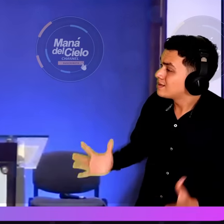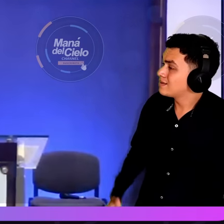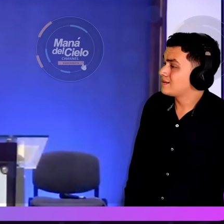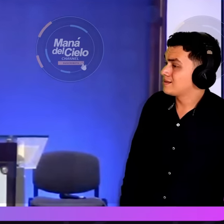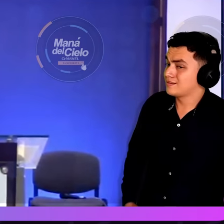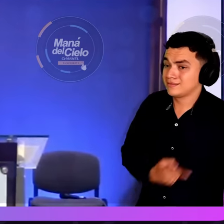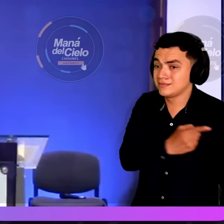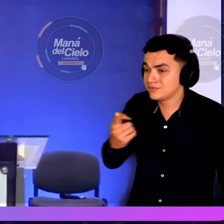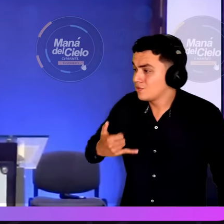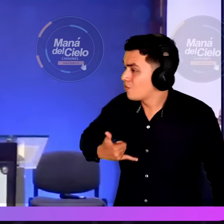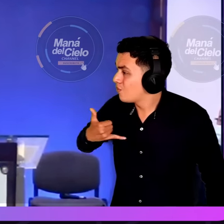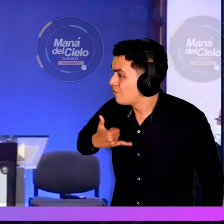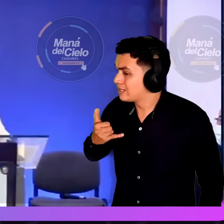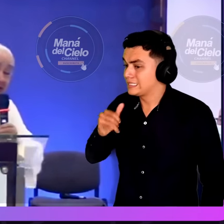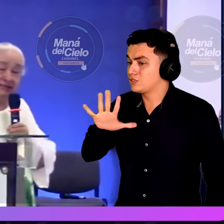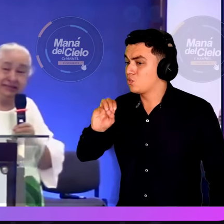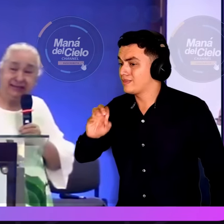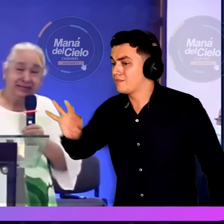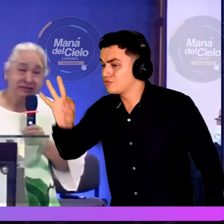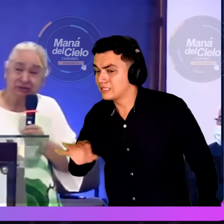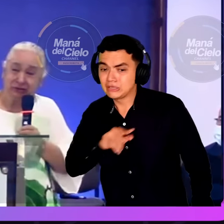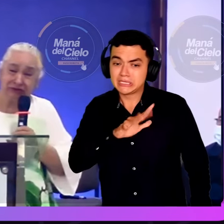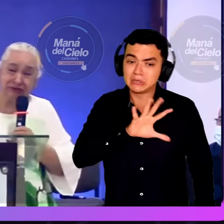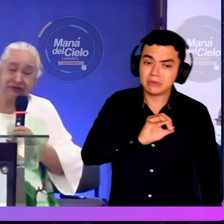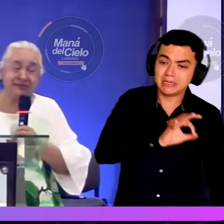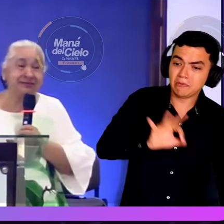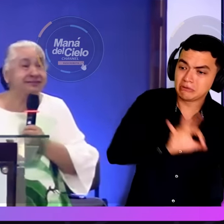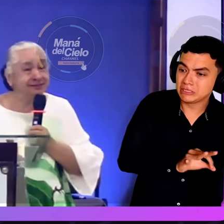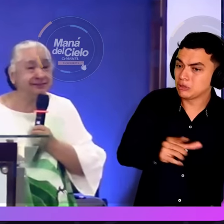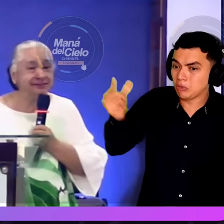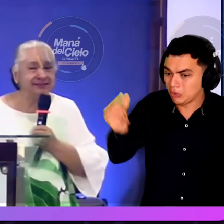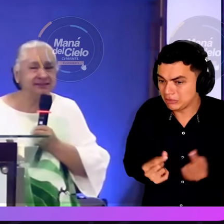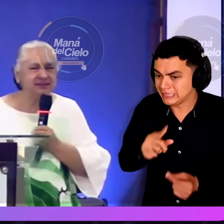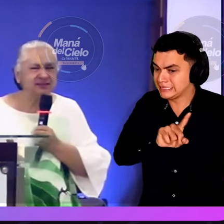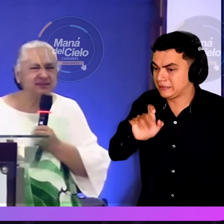¿Qué va a pasar con estas generaciones que vienen detrás de nosotros?